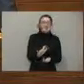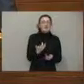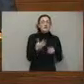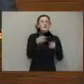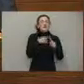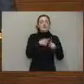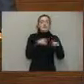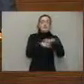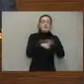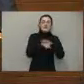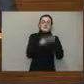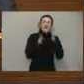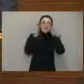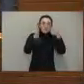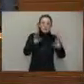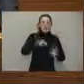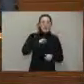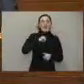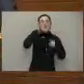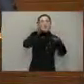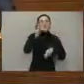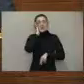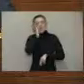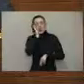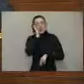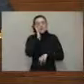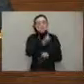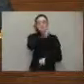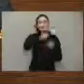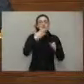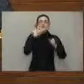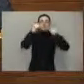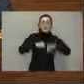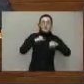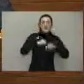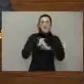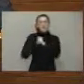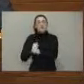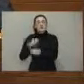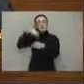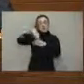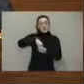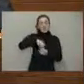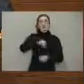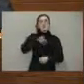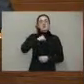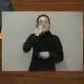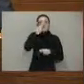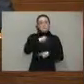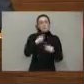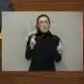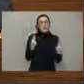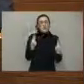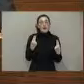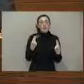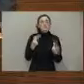gestión de la atención residencial que se presta a las personas mayores y con dependencia en las residencias públicas del organismo